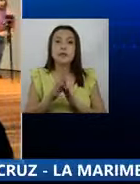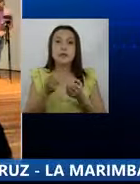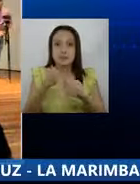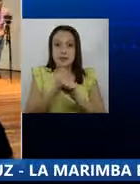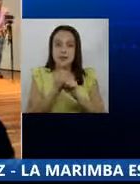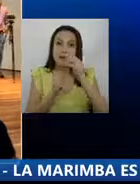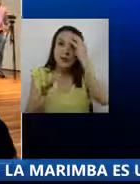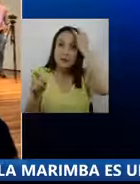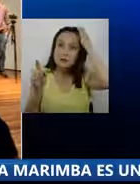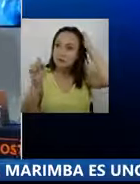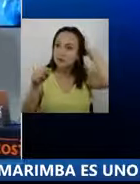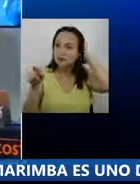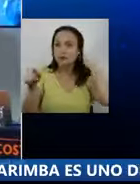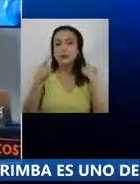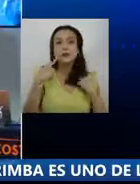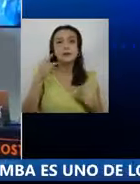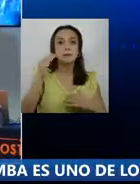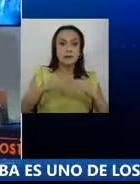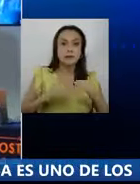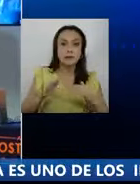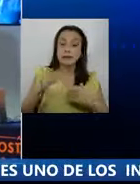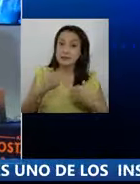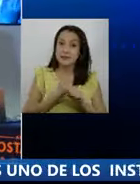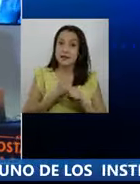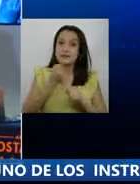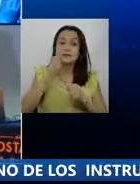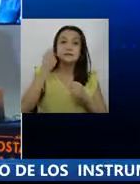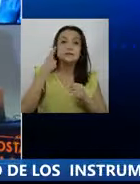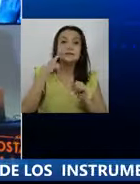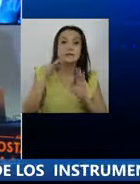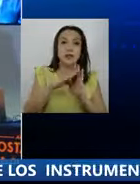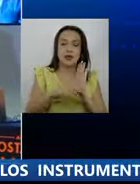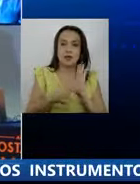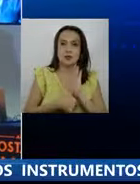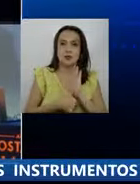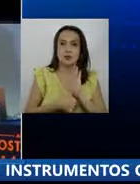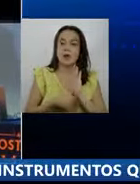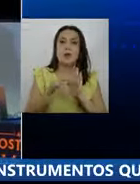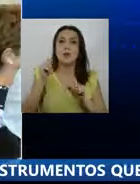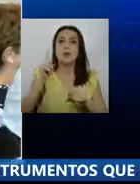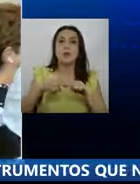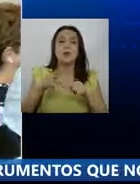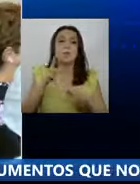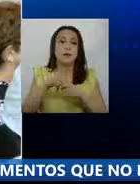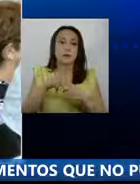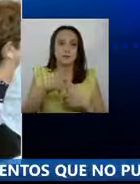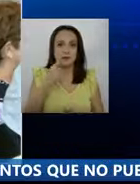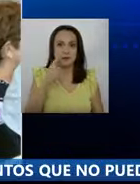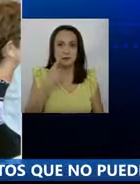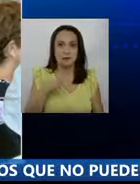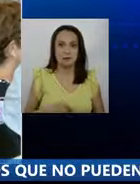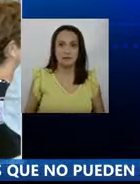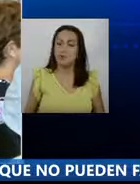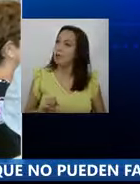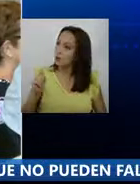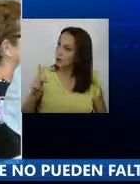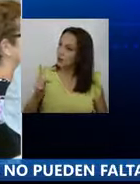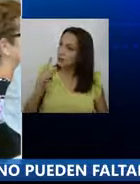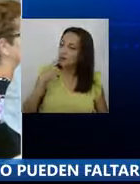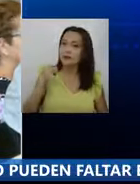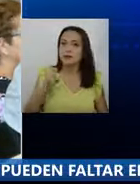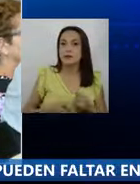hecho potencialmente dañino en este caso sería que se celebren las elecciones sin que puedan participar. Ok, ya para terminar.